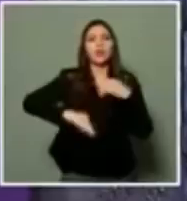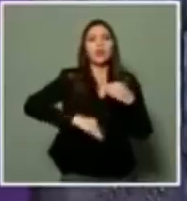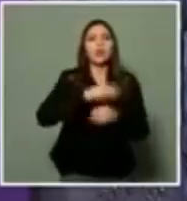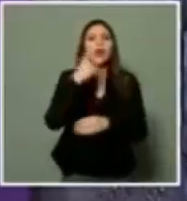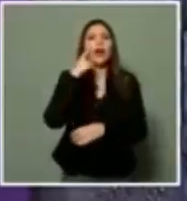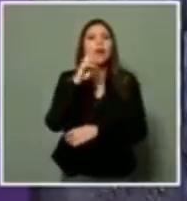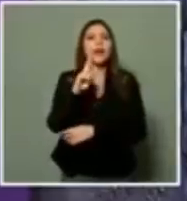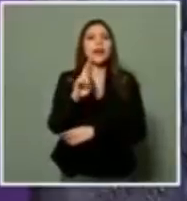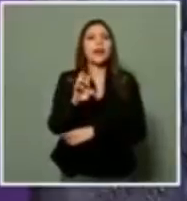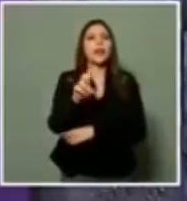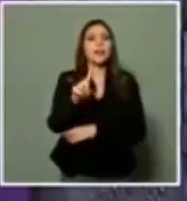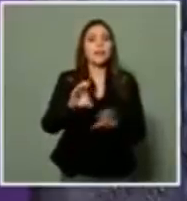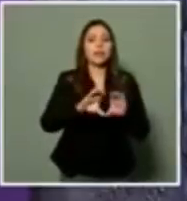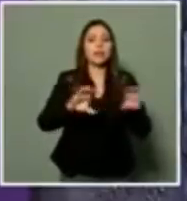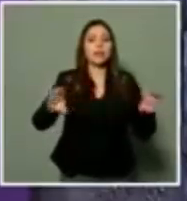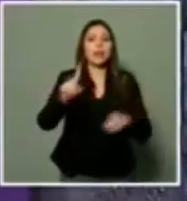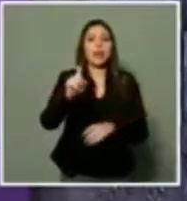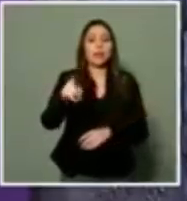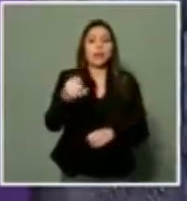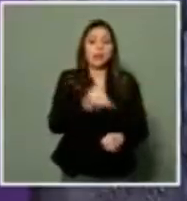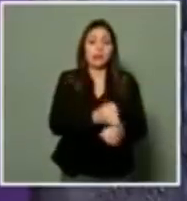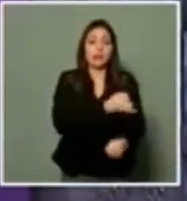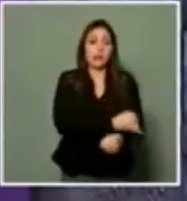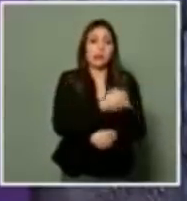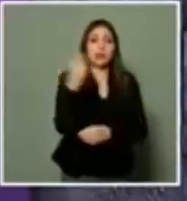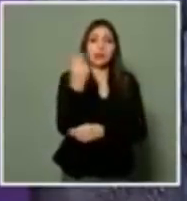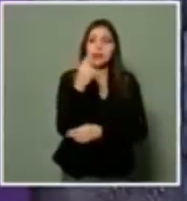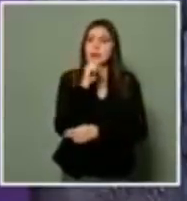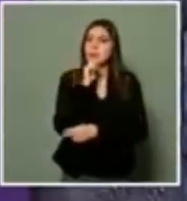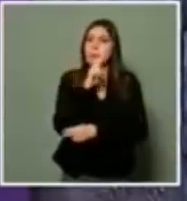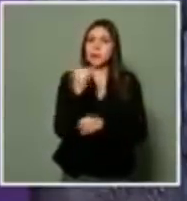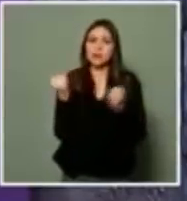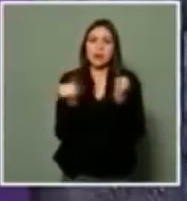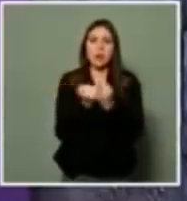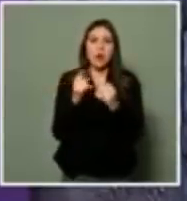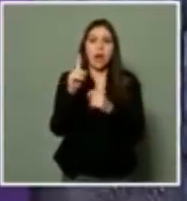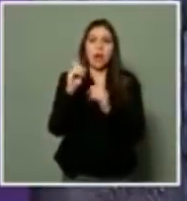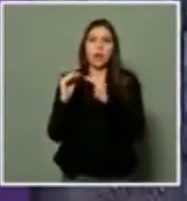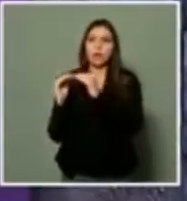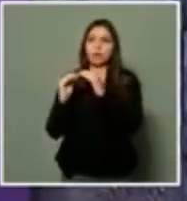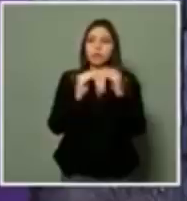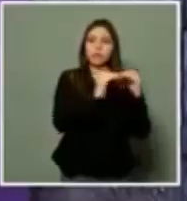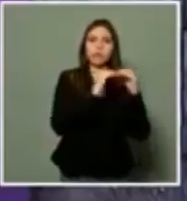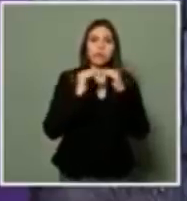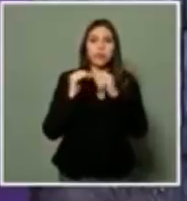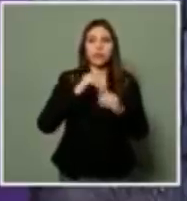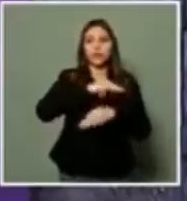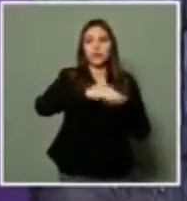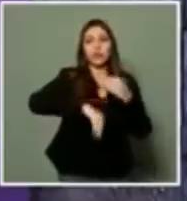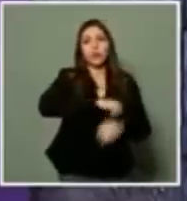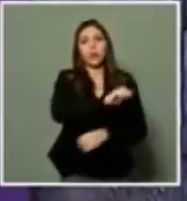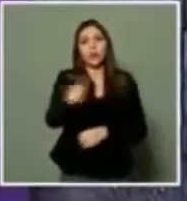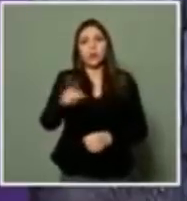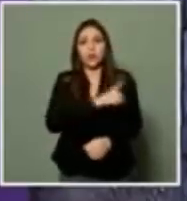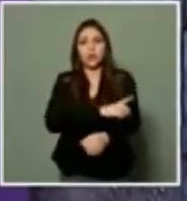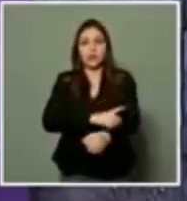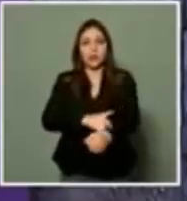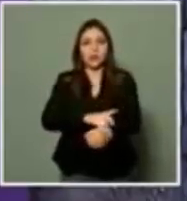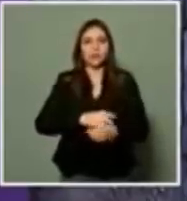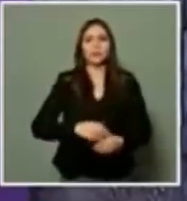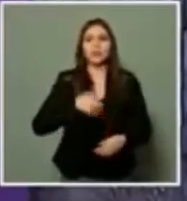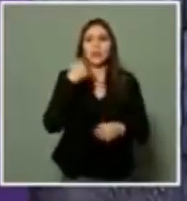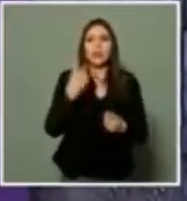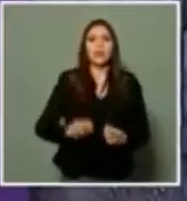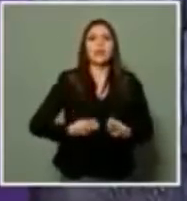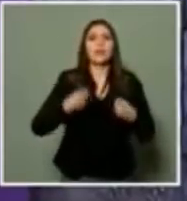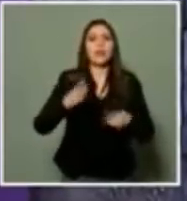agua. Iztapalapa merece tener la misma cantidad de agua por habitante que el resto de las delegaciones. Vamos por